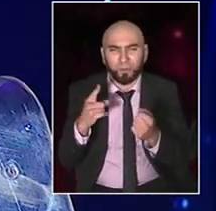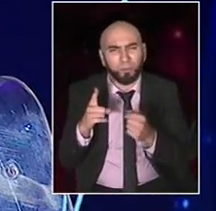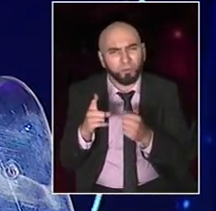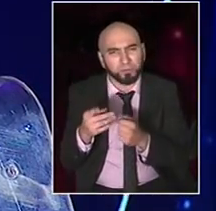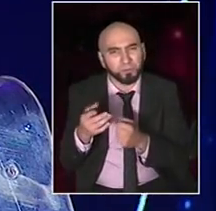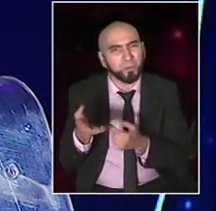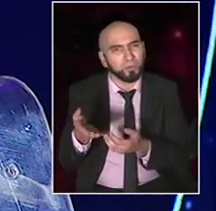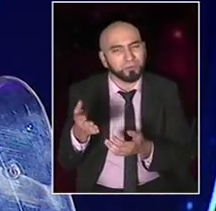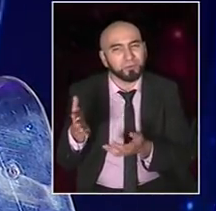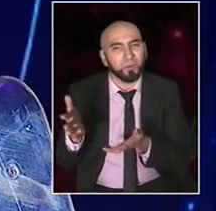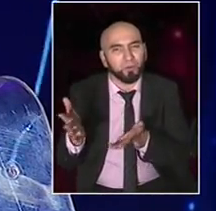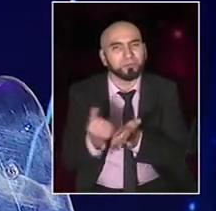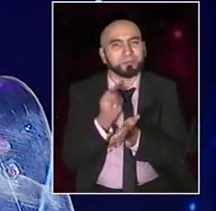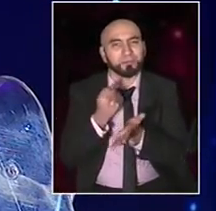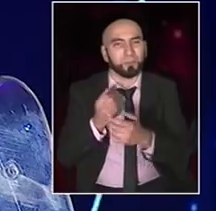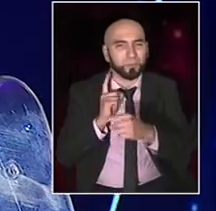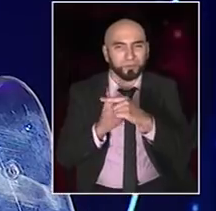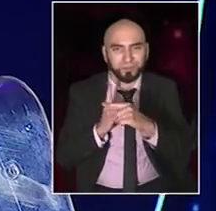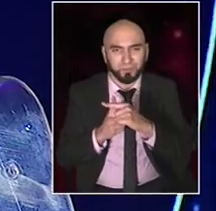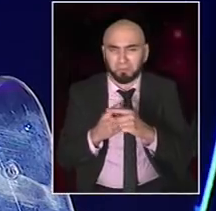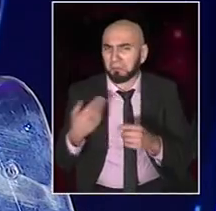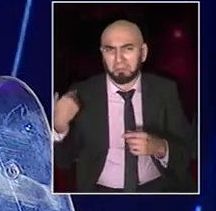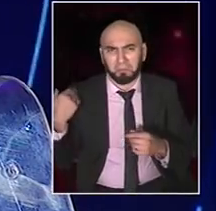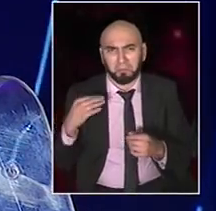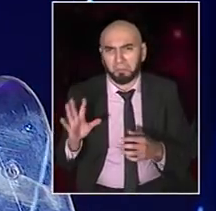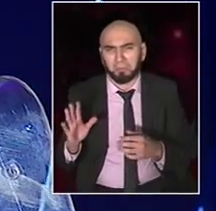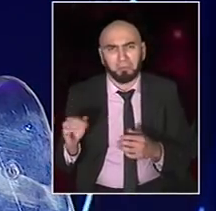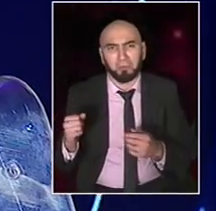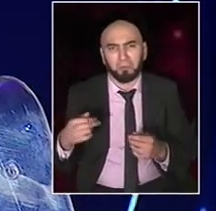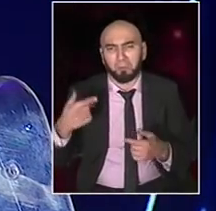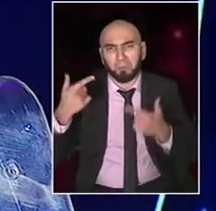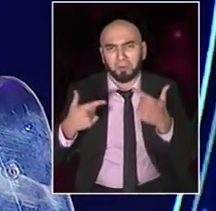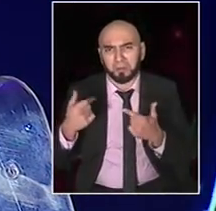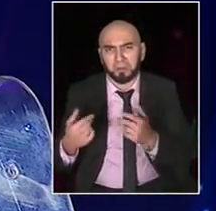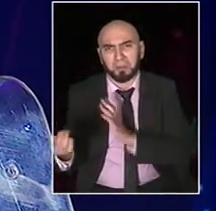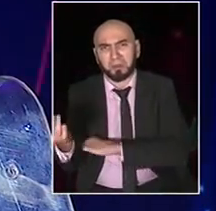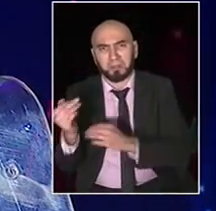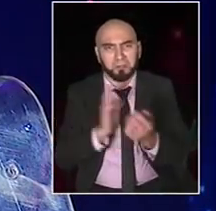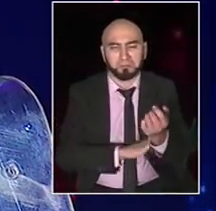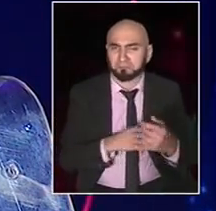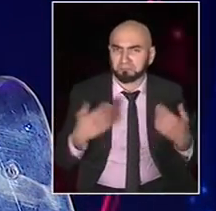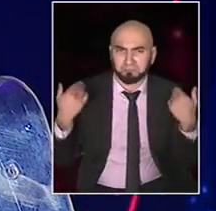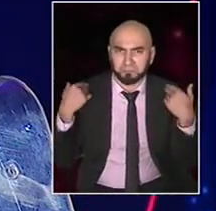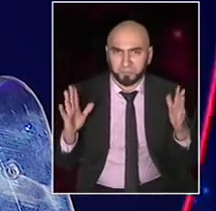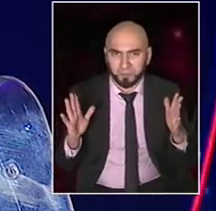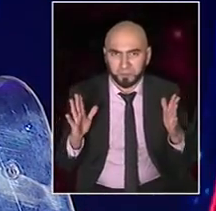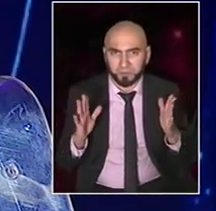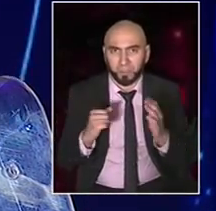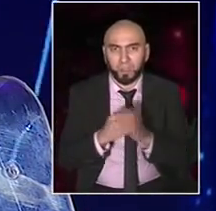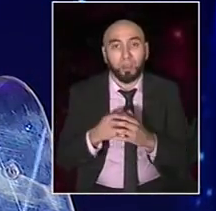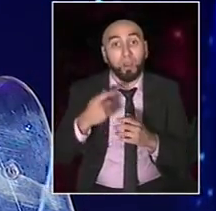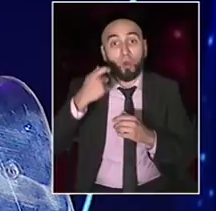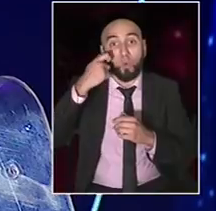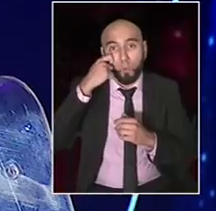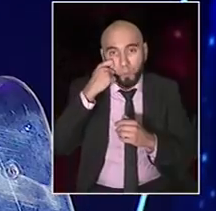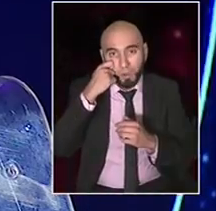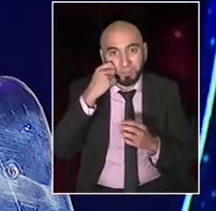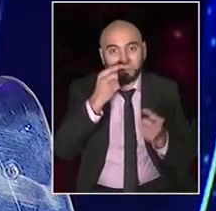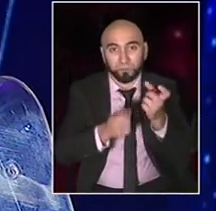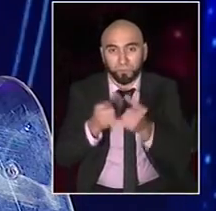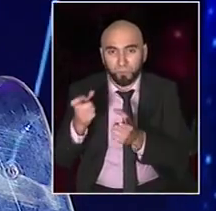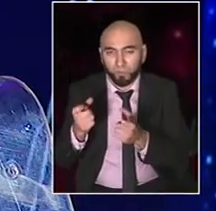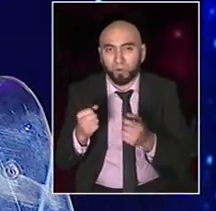humanismo liberal, sea este izquierda y derecha, que es el humanismo que está cuestionado, que es la democracia que está en riesgo,